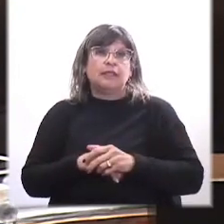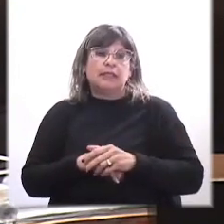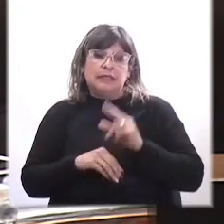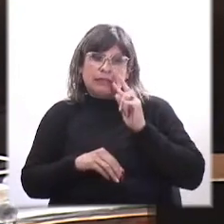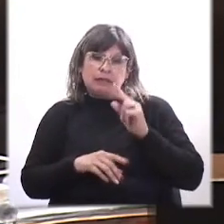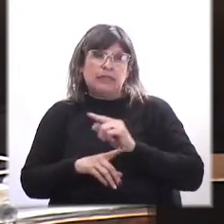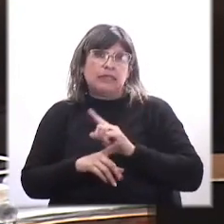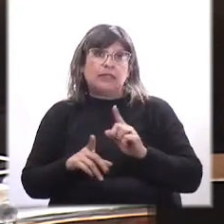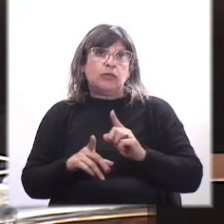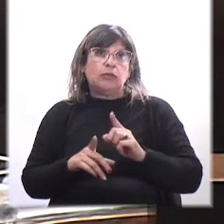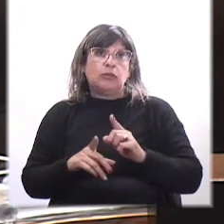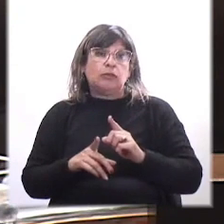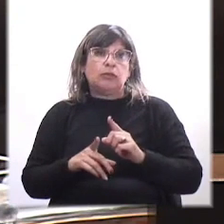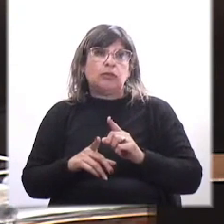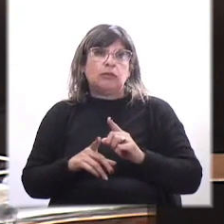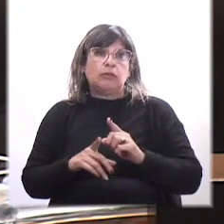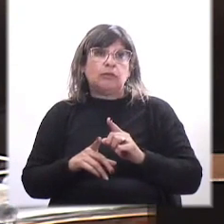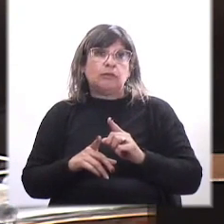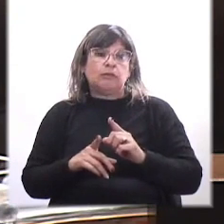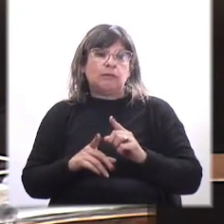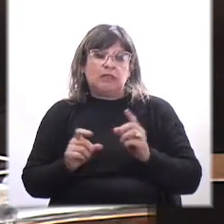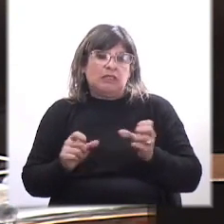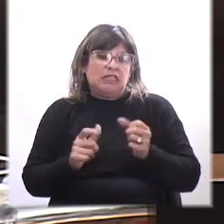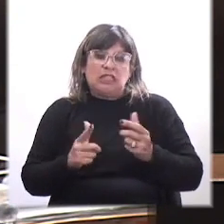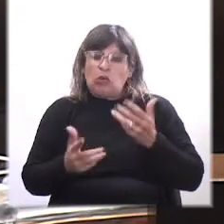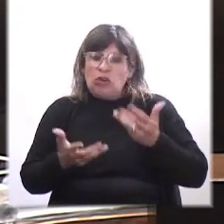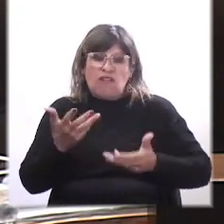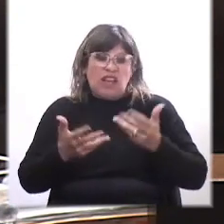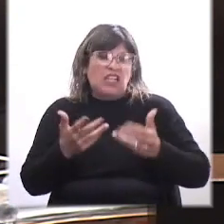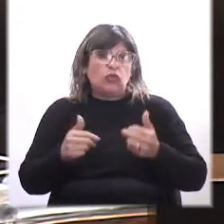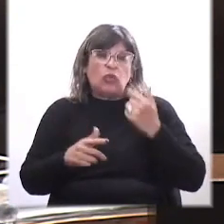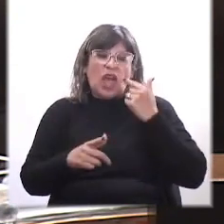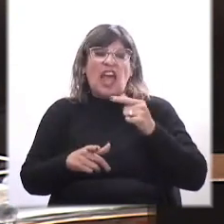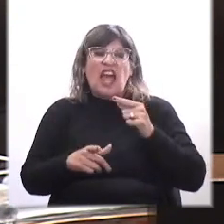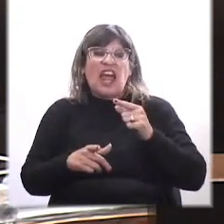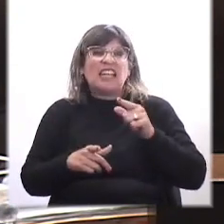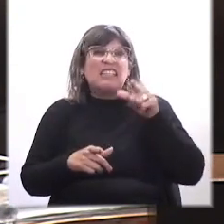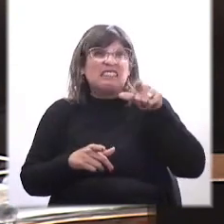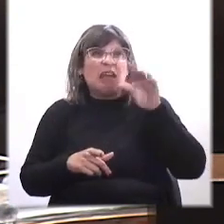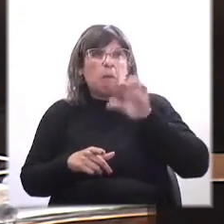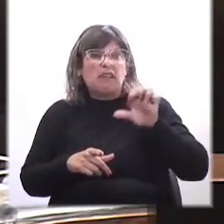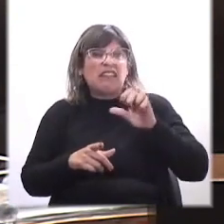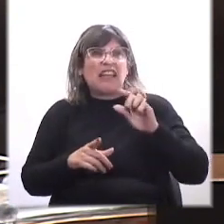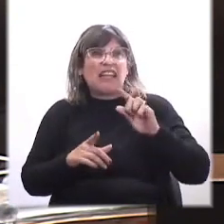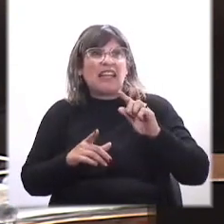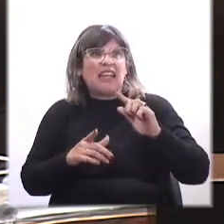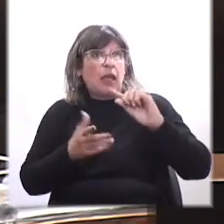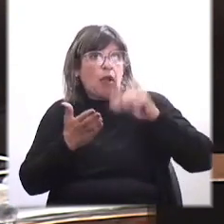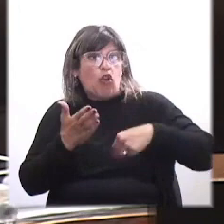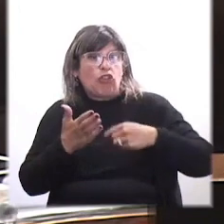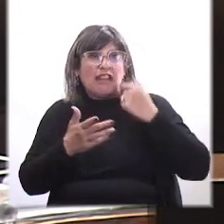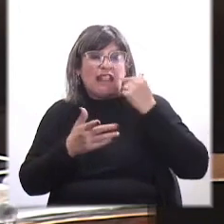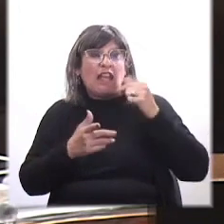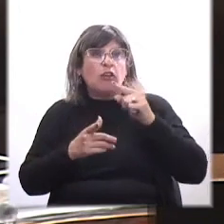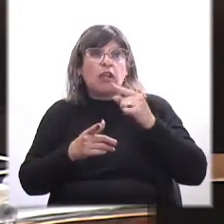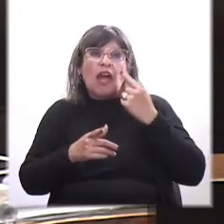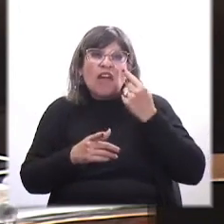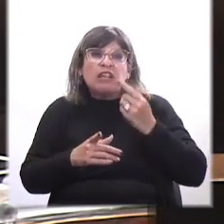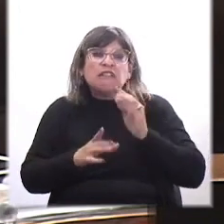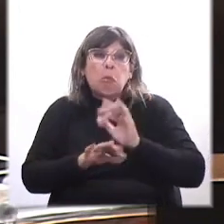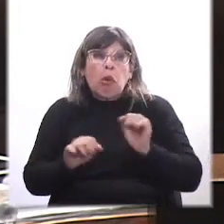se animó a hacer una evaluación ni siquiera a la empresa que habían contratado para ver si se